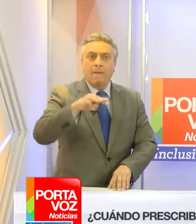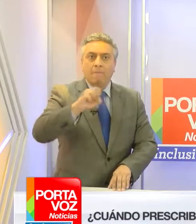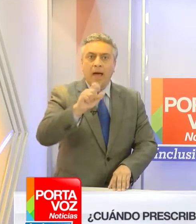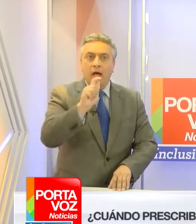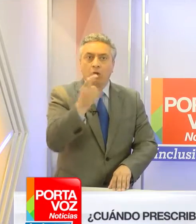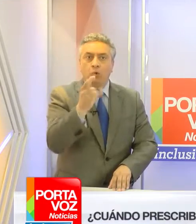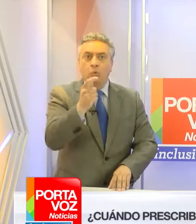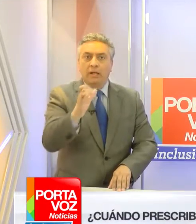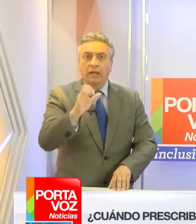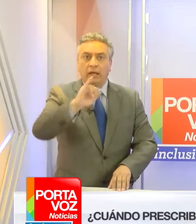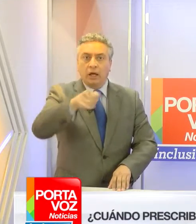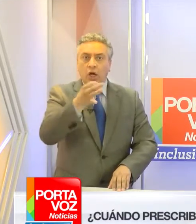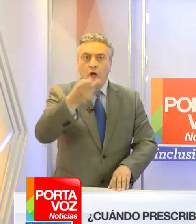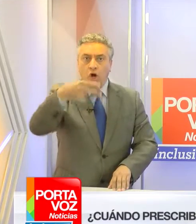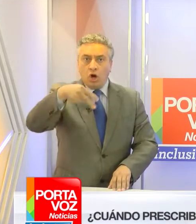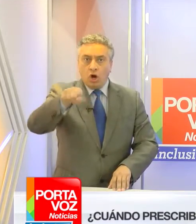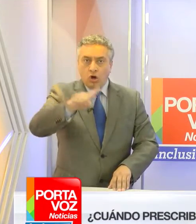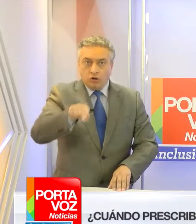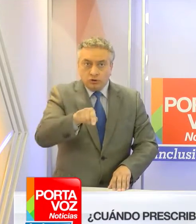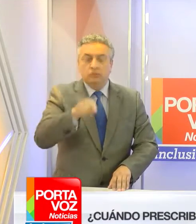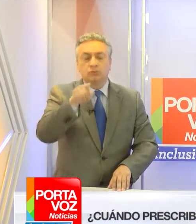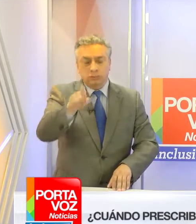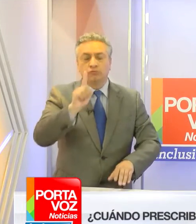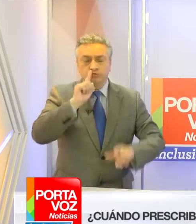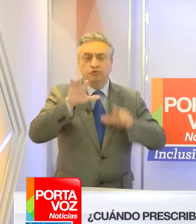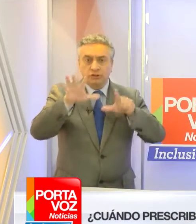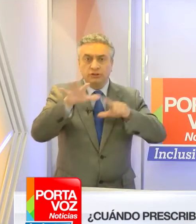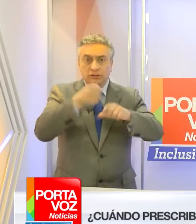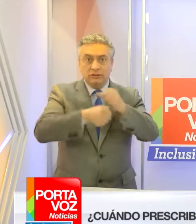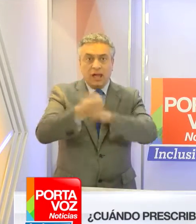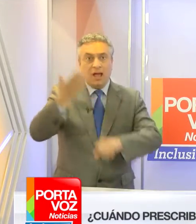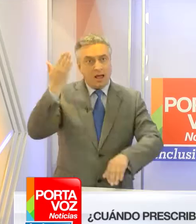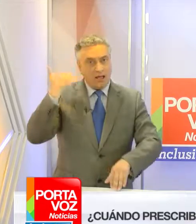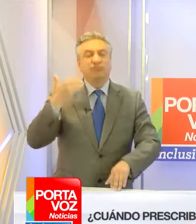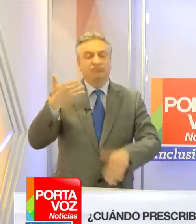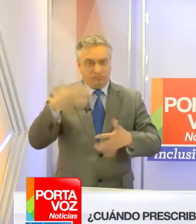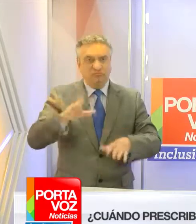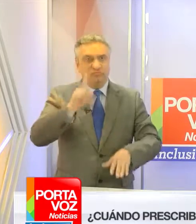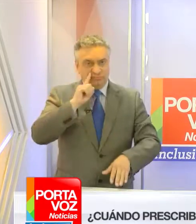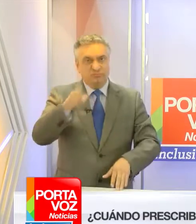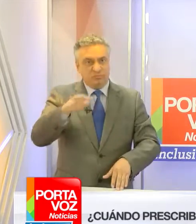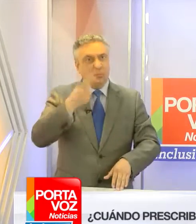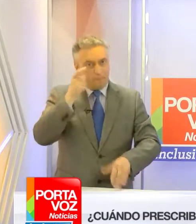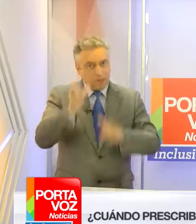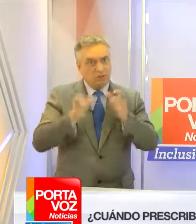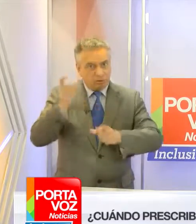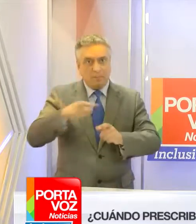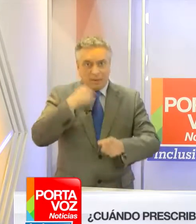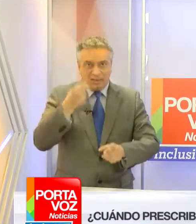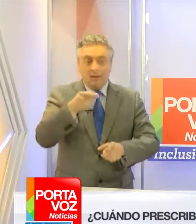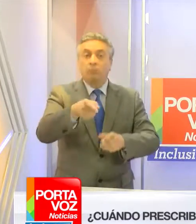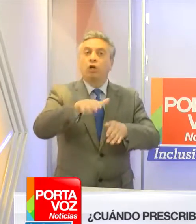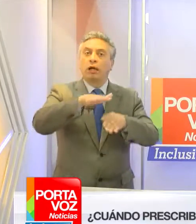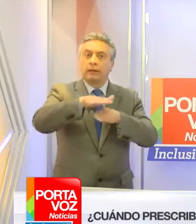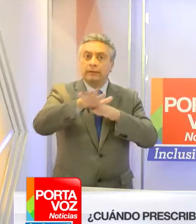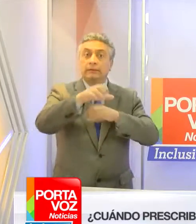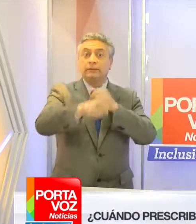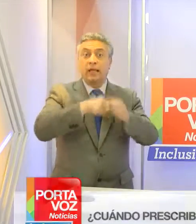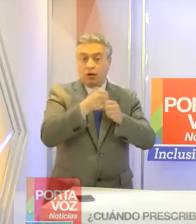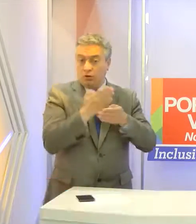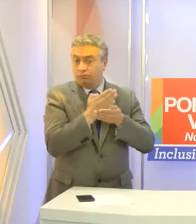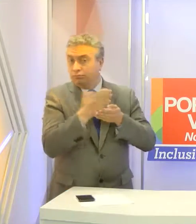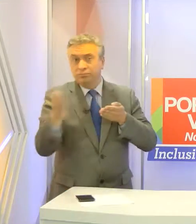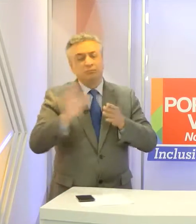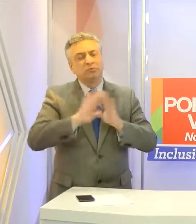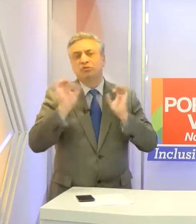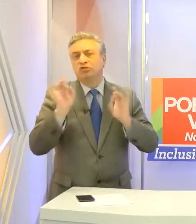hace 17 años. Pero el delito de homicidio prescribe a los 15 años, por lo tanto, este crimen está prescrito. Pese a esto,